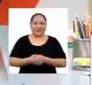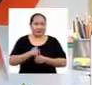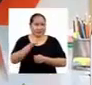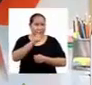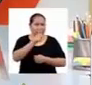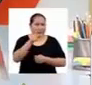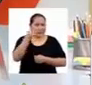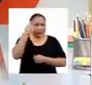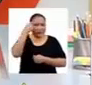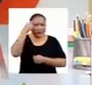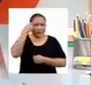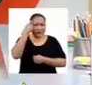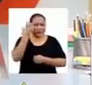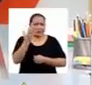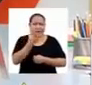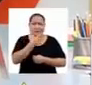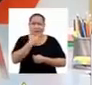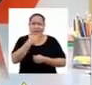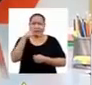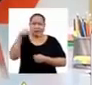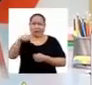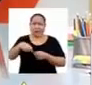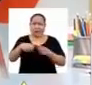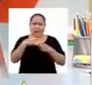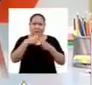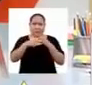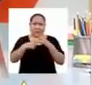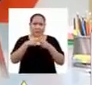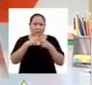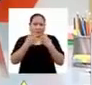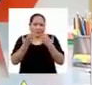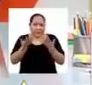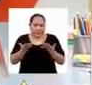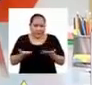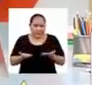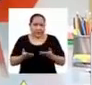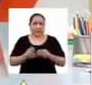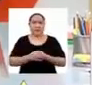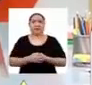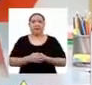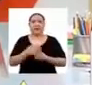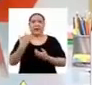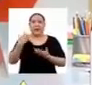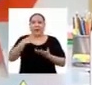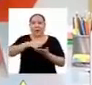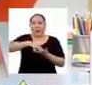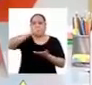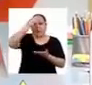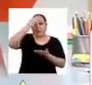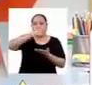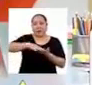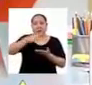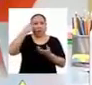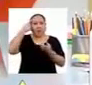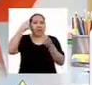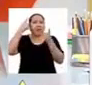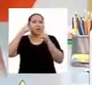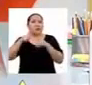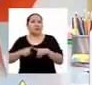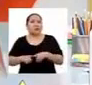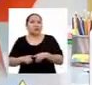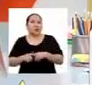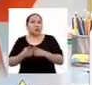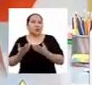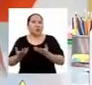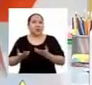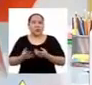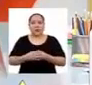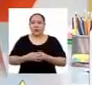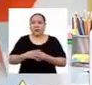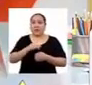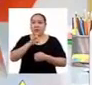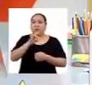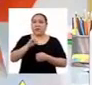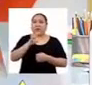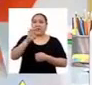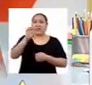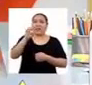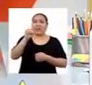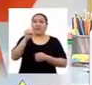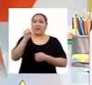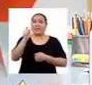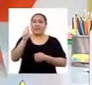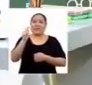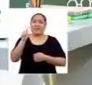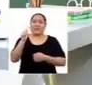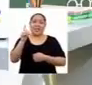¿Sabían que en la coyuntura en que nos encontramos hemos aprendido a tomar decisiones y a utilizar la estadística sin darnos cuenta?